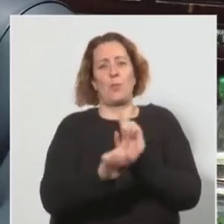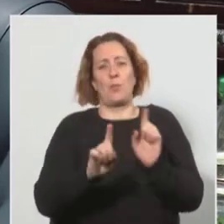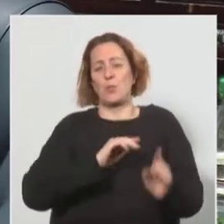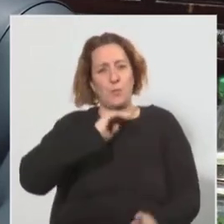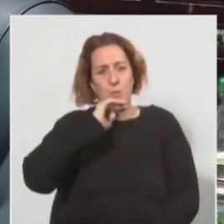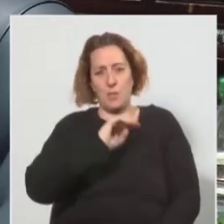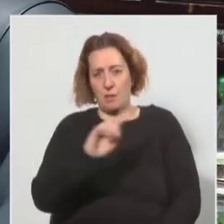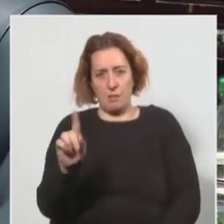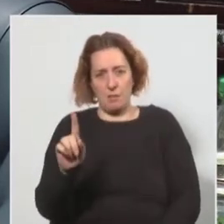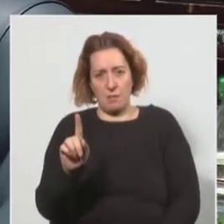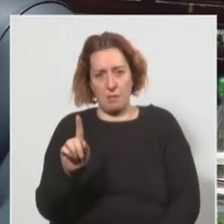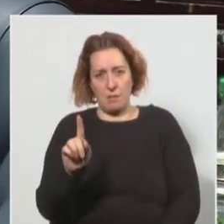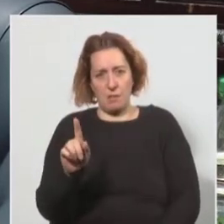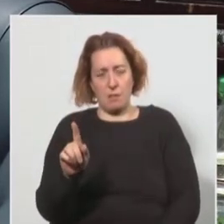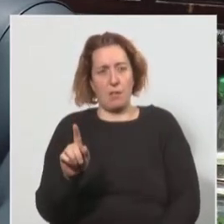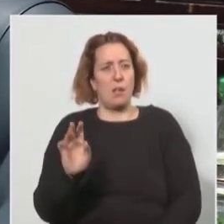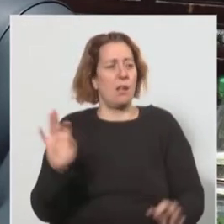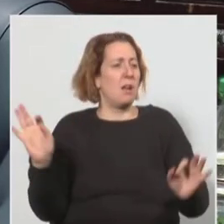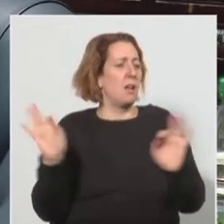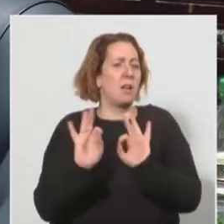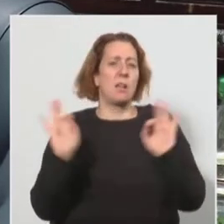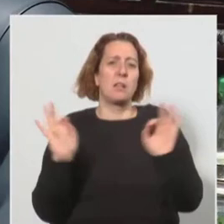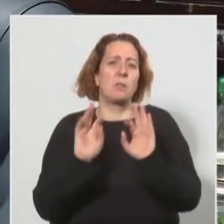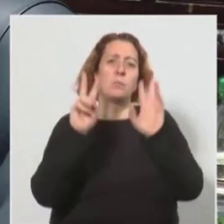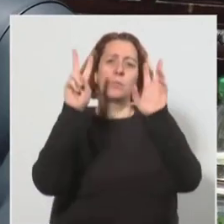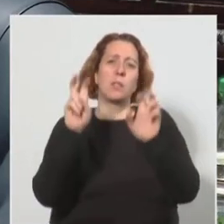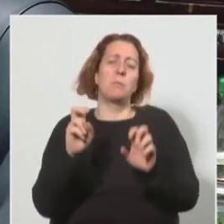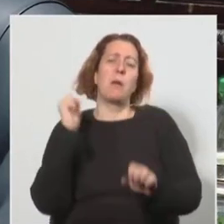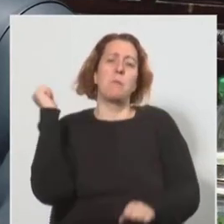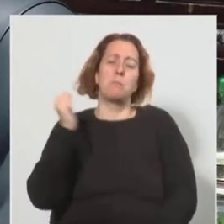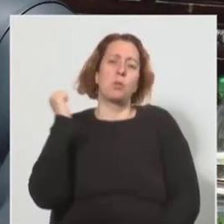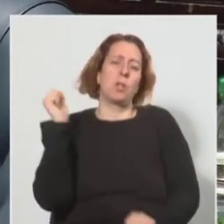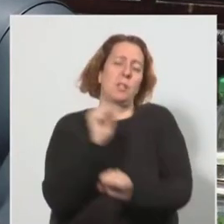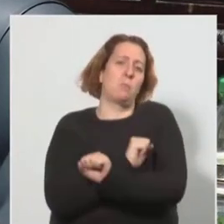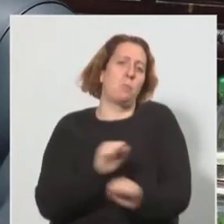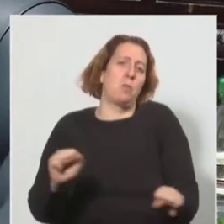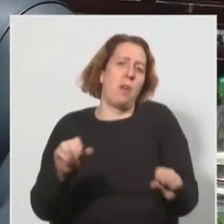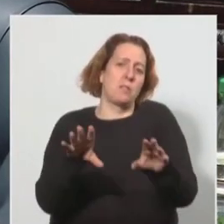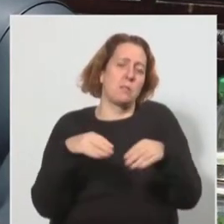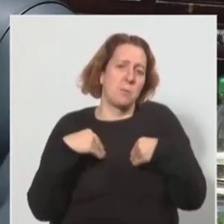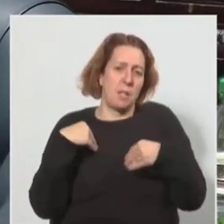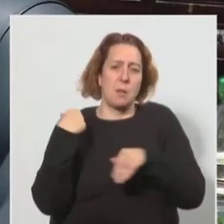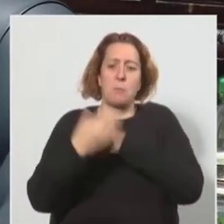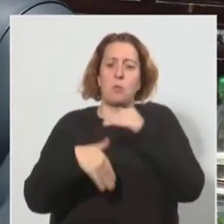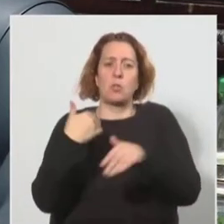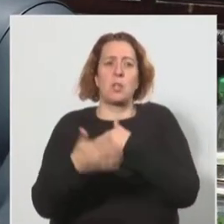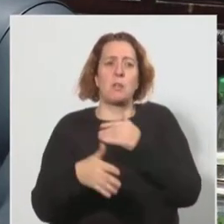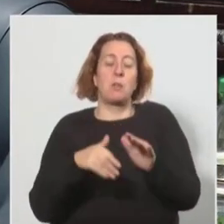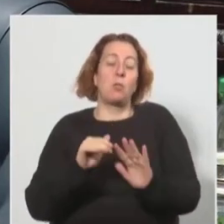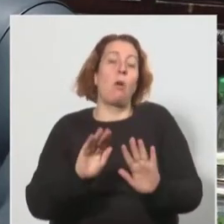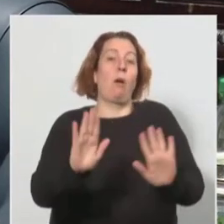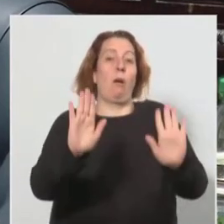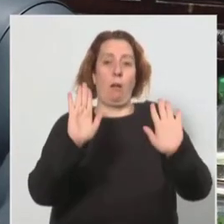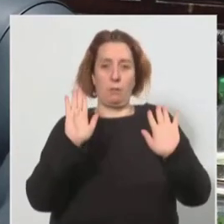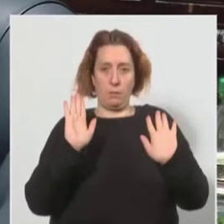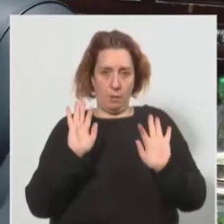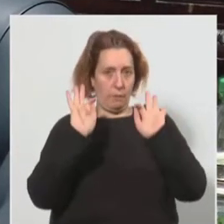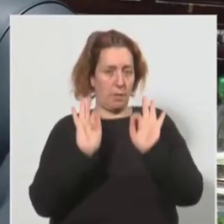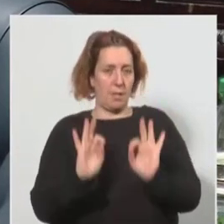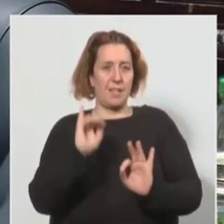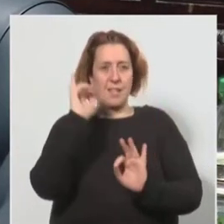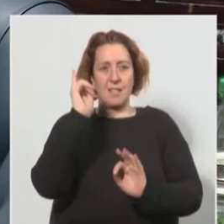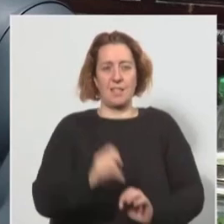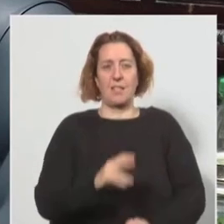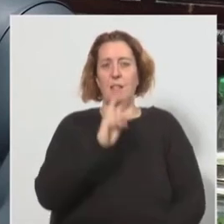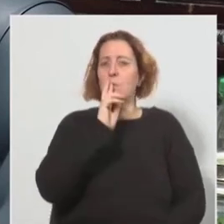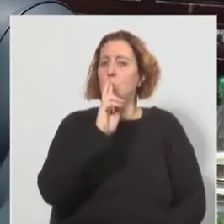basta. En ningún tema importante puede aceptarse que los procedimientos parezcan a salvo si el